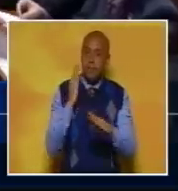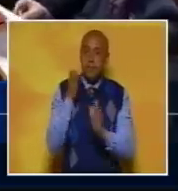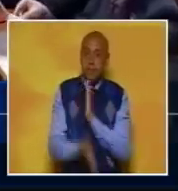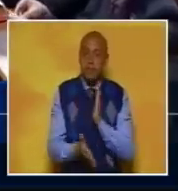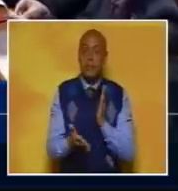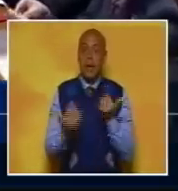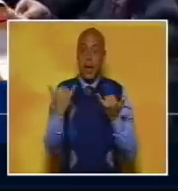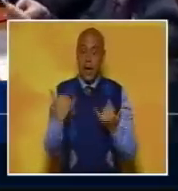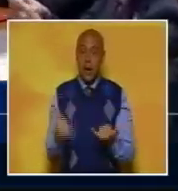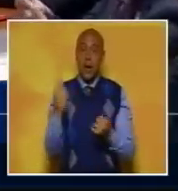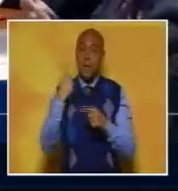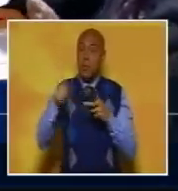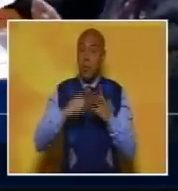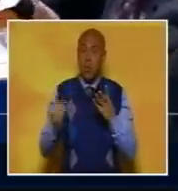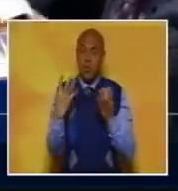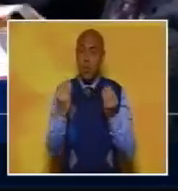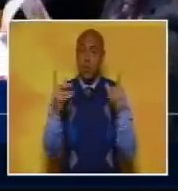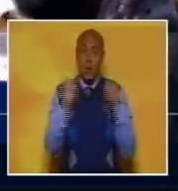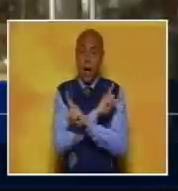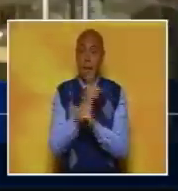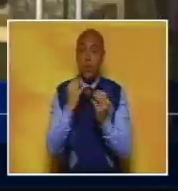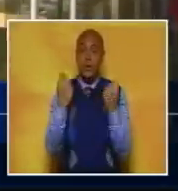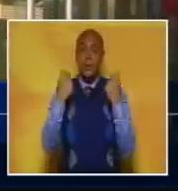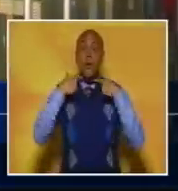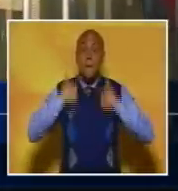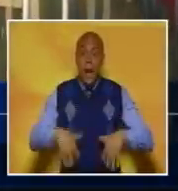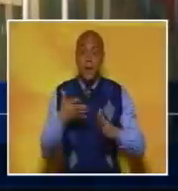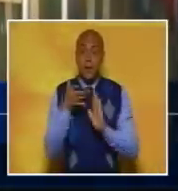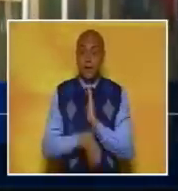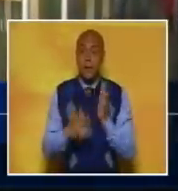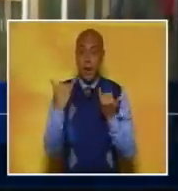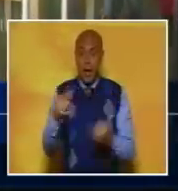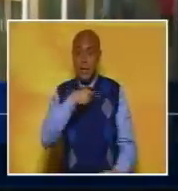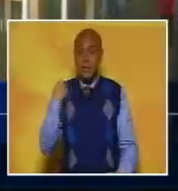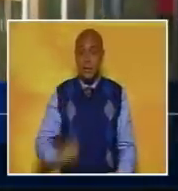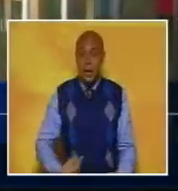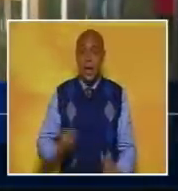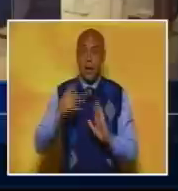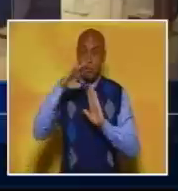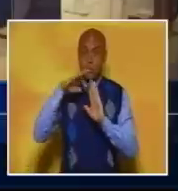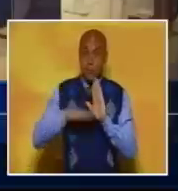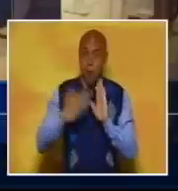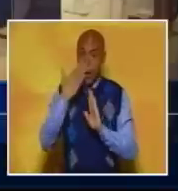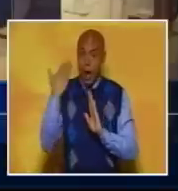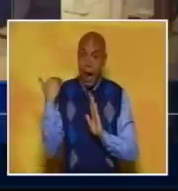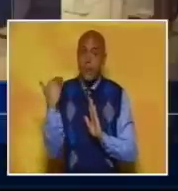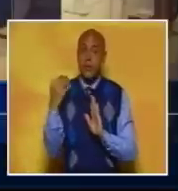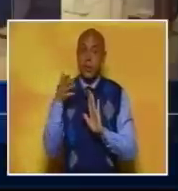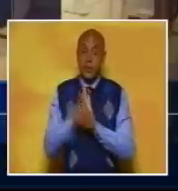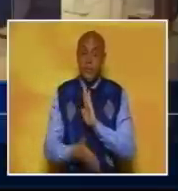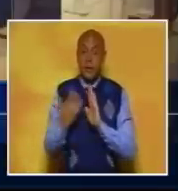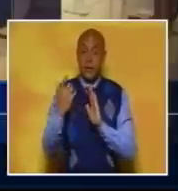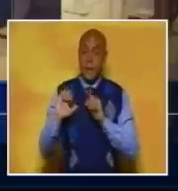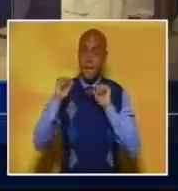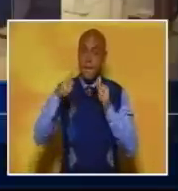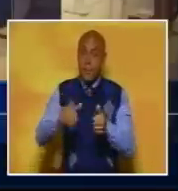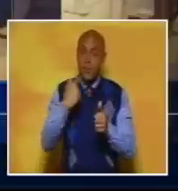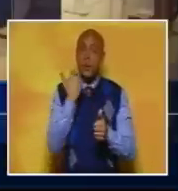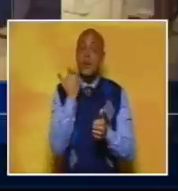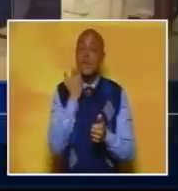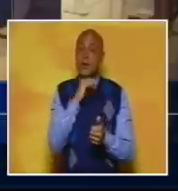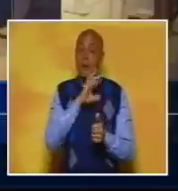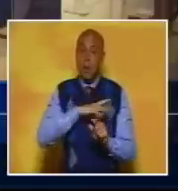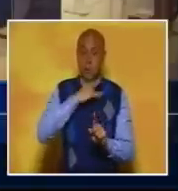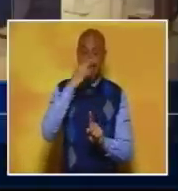Son muchos los cambios y pérdidas económicas registradas en el gigante asiático desde la aparición del COVID-19, como se le denomina